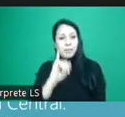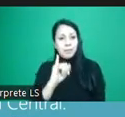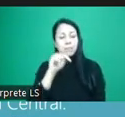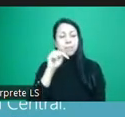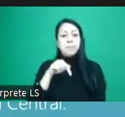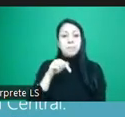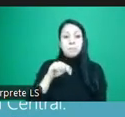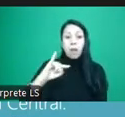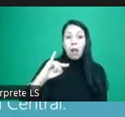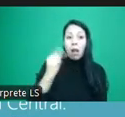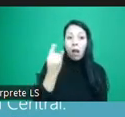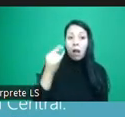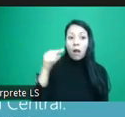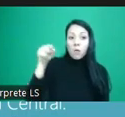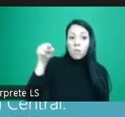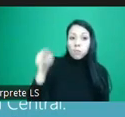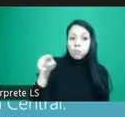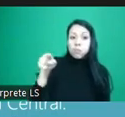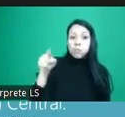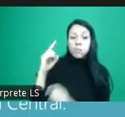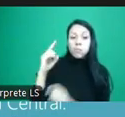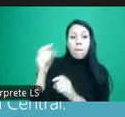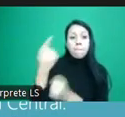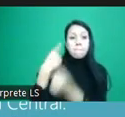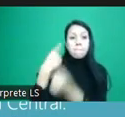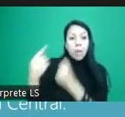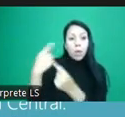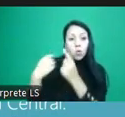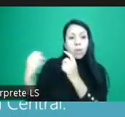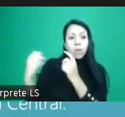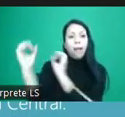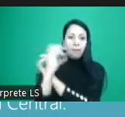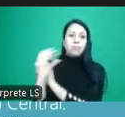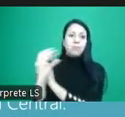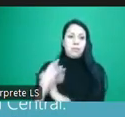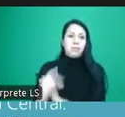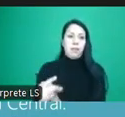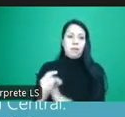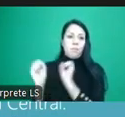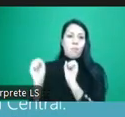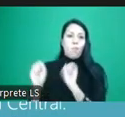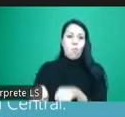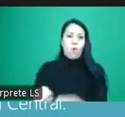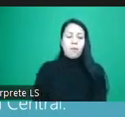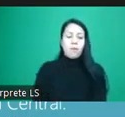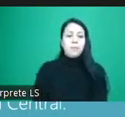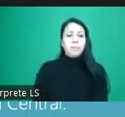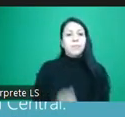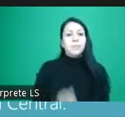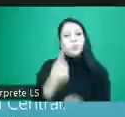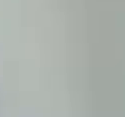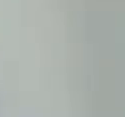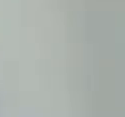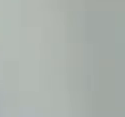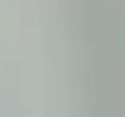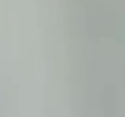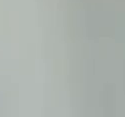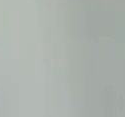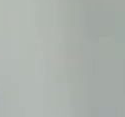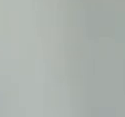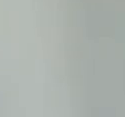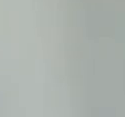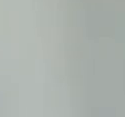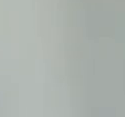acompaña nuestra asesora comercial. Pero bueno, voy a quitar la presentación un momento para que